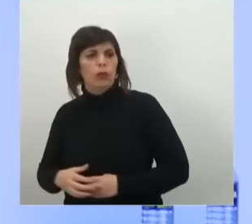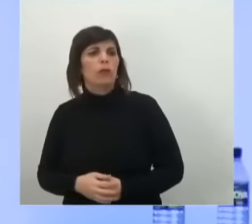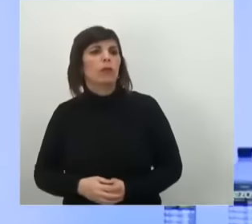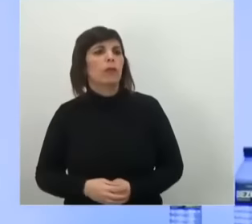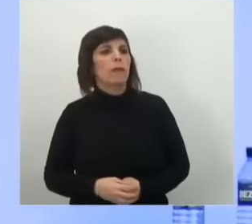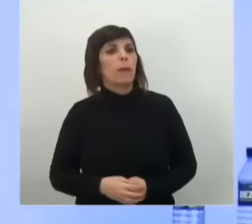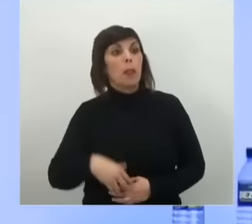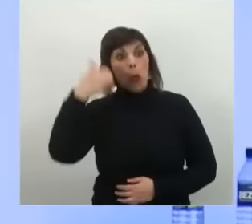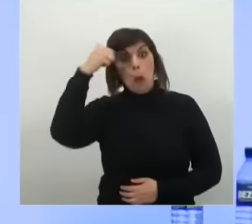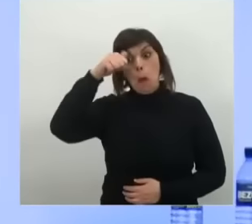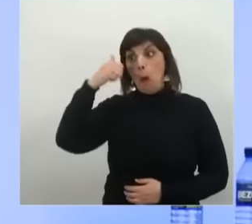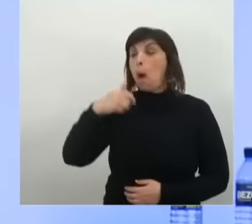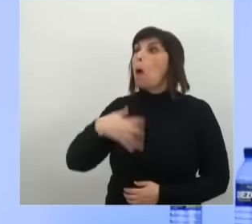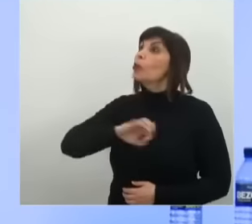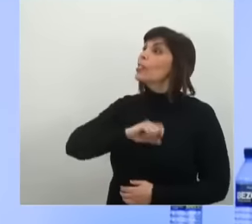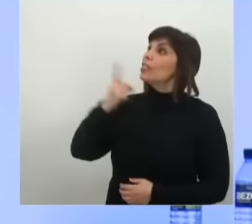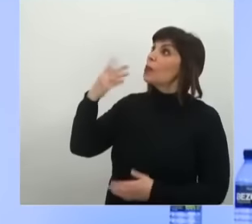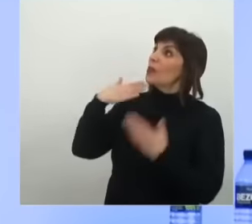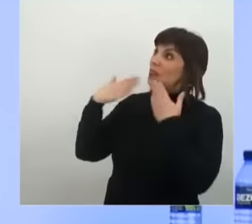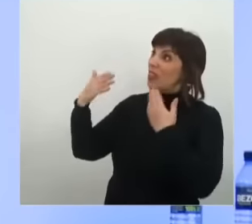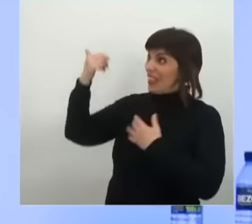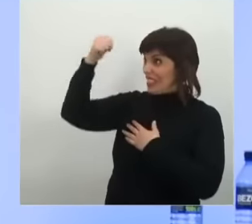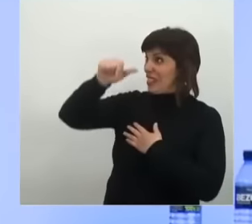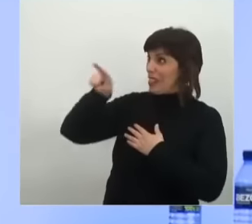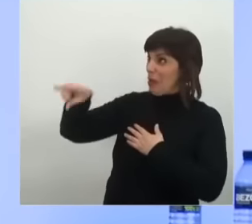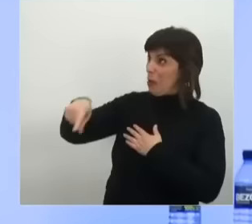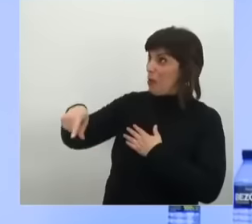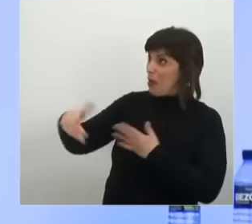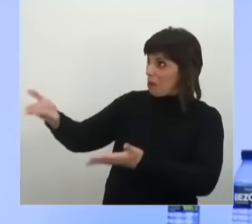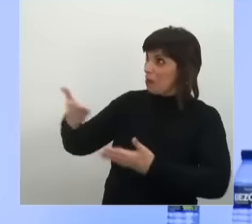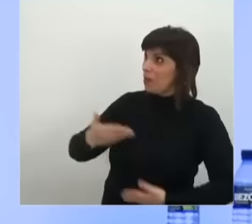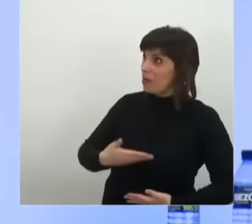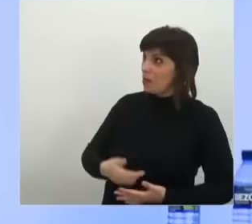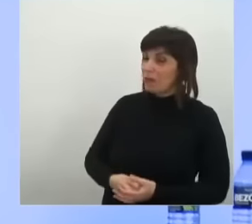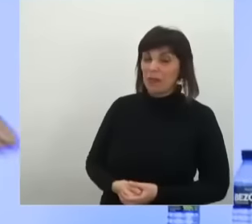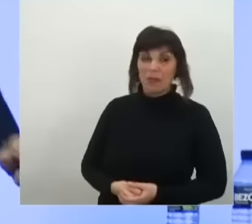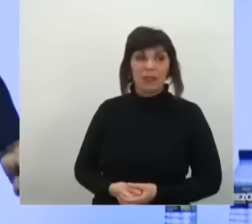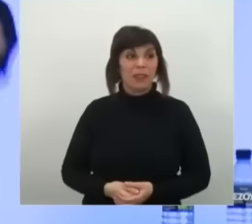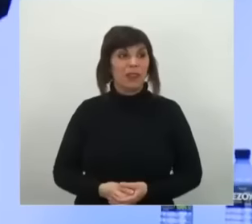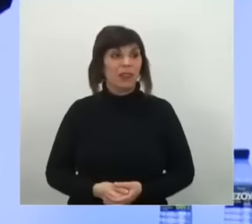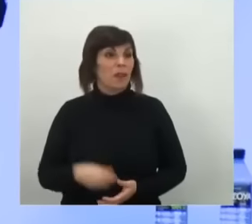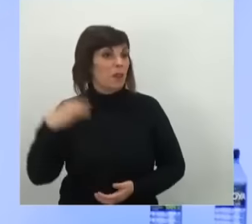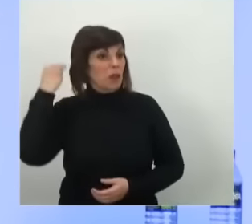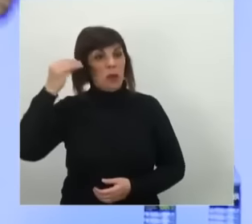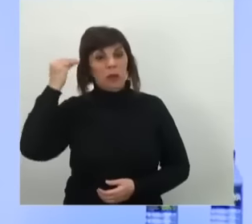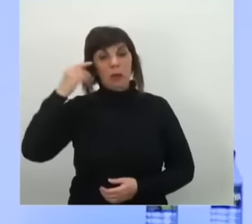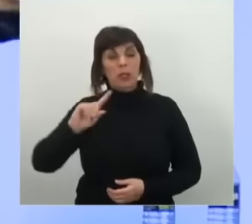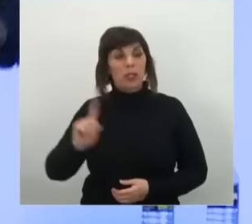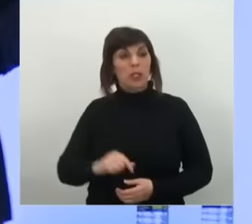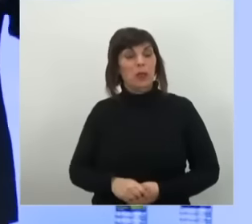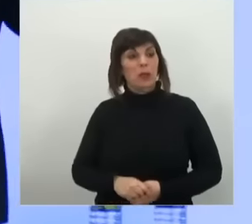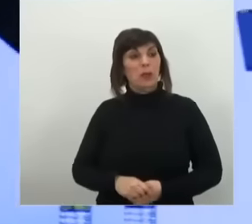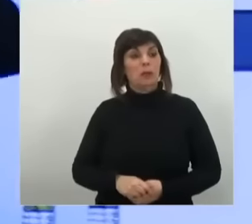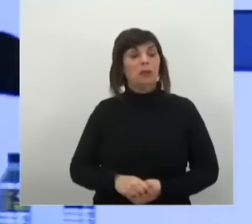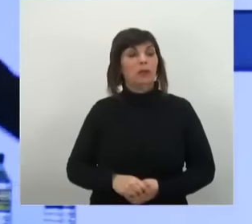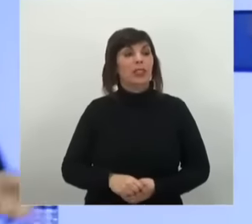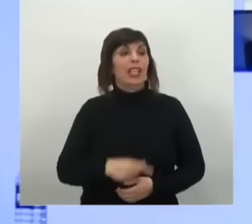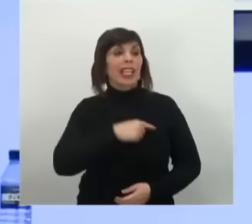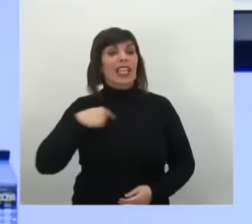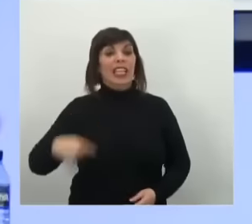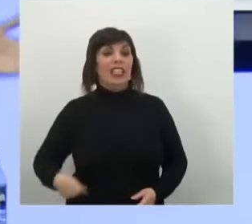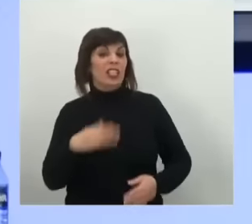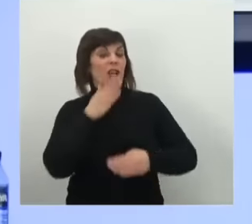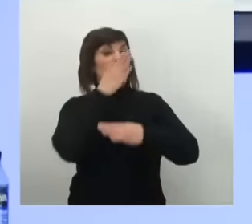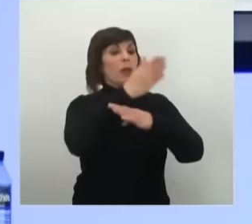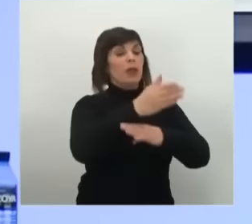mandarme solamente una sola persona que me va a traer como cuatro mil cinco mil gentes Así que rápido ni lo pensé me Viajé a Singapur firmé un contrato me volví